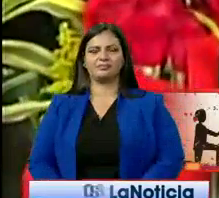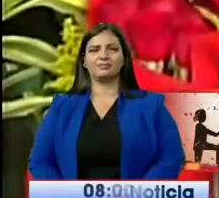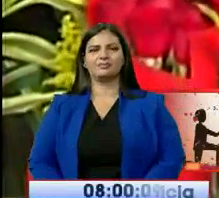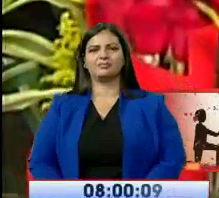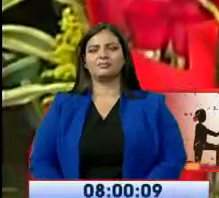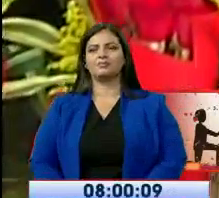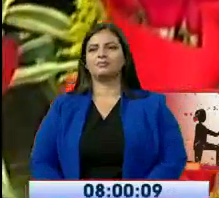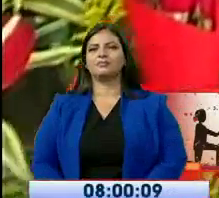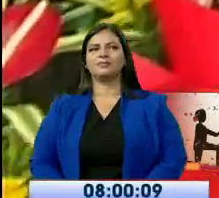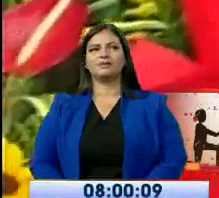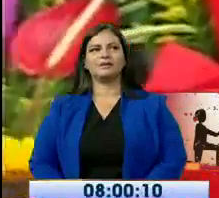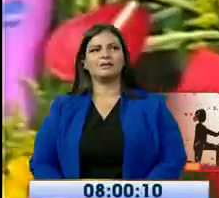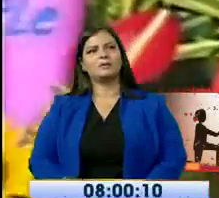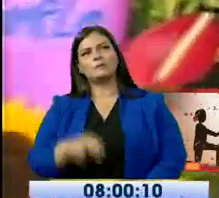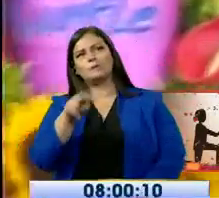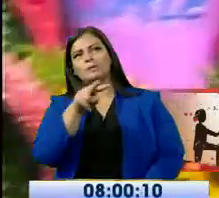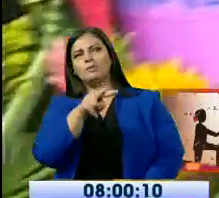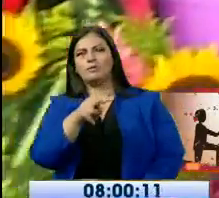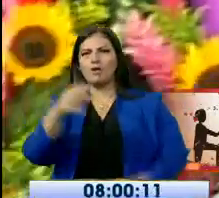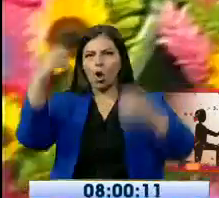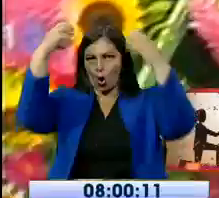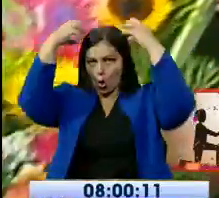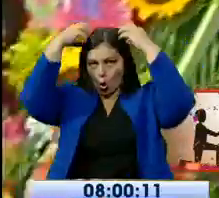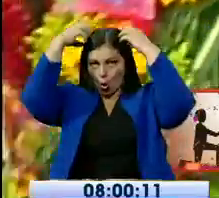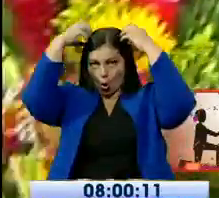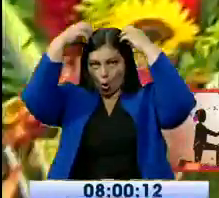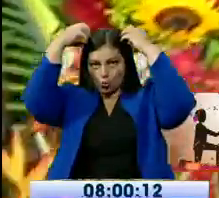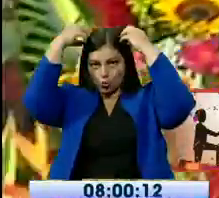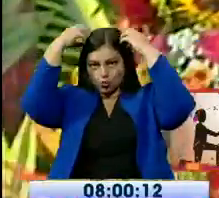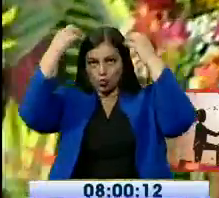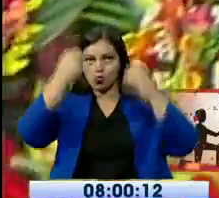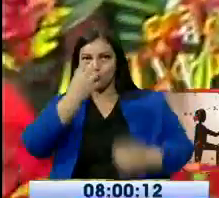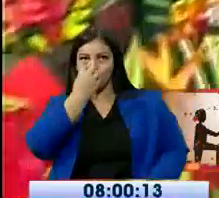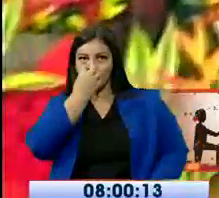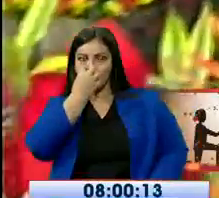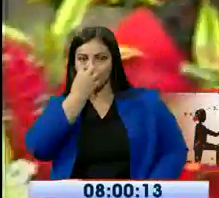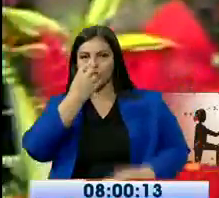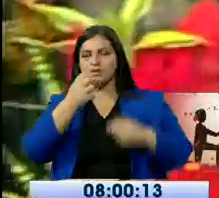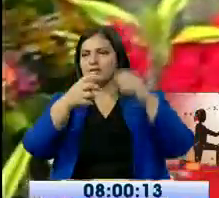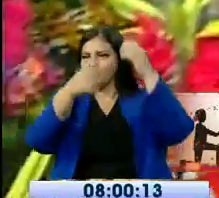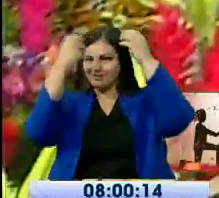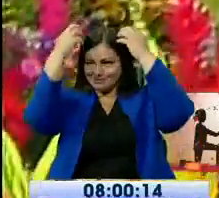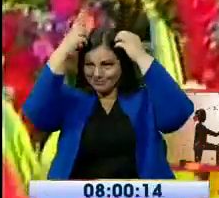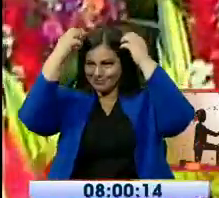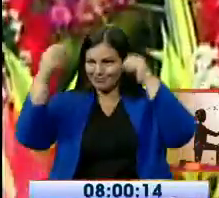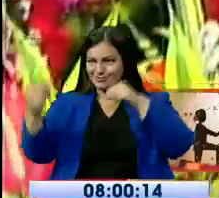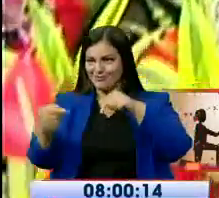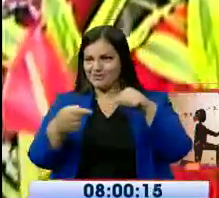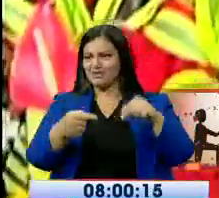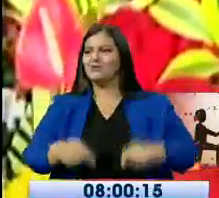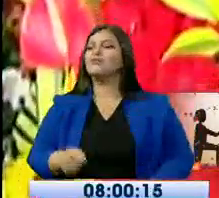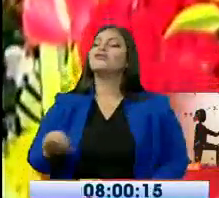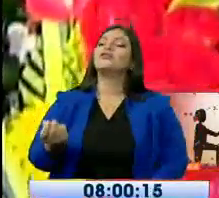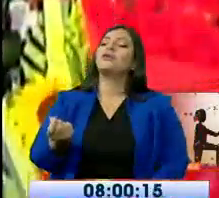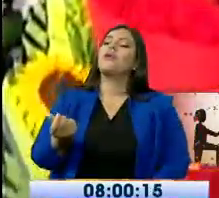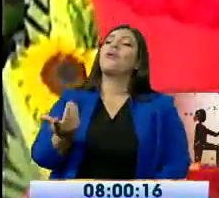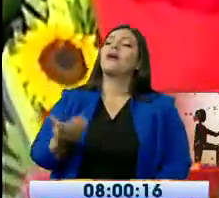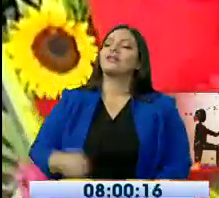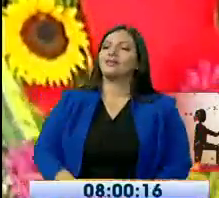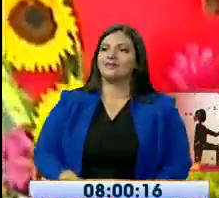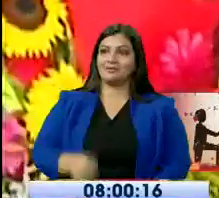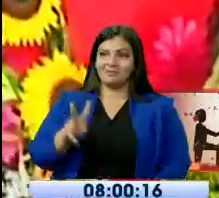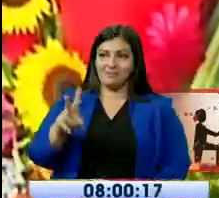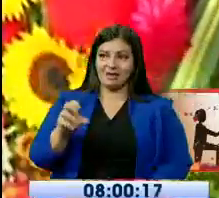¿Presupuesto? No pasa nada, dígale. Unos 20 dolaritos, 10. Un poquito más. Ah, sí, perfecto. Sí. Aunque usted lleva